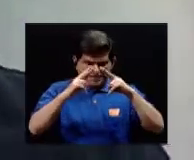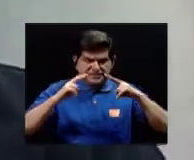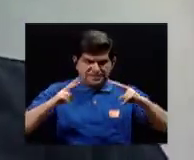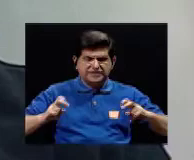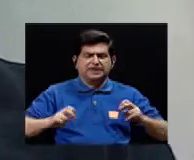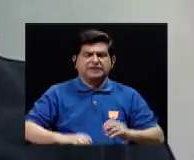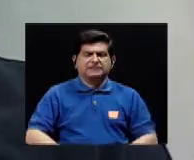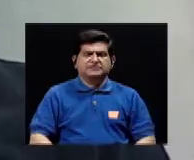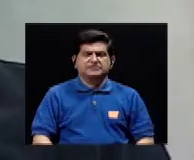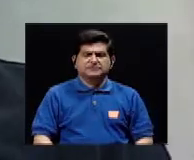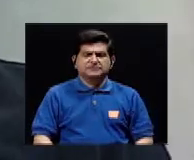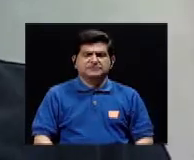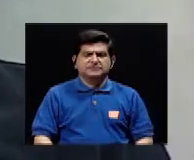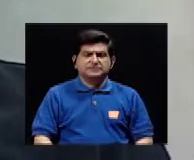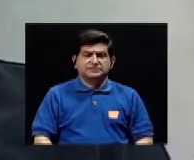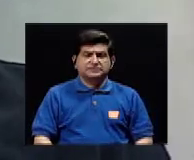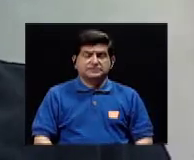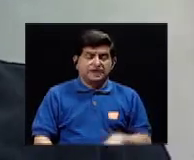se analizan